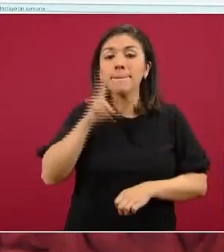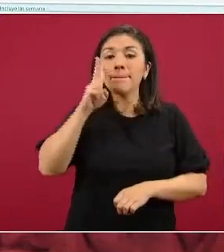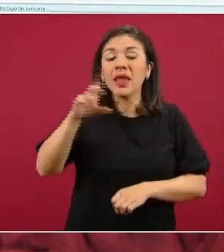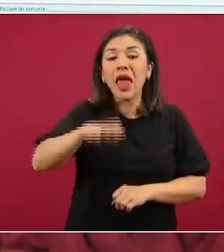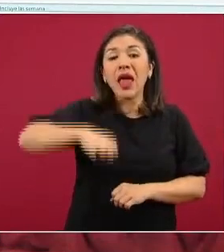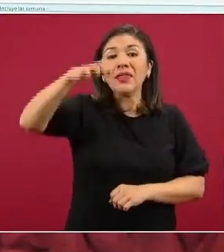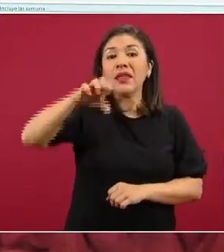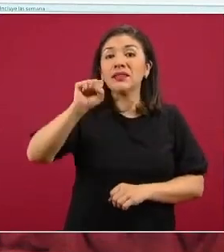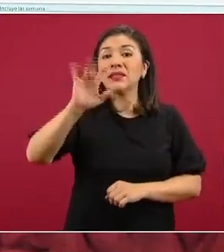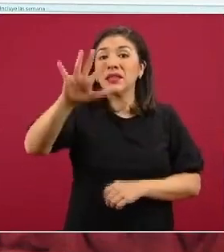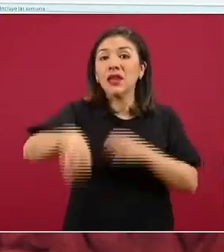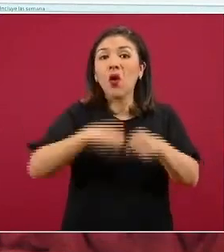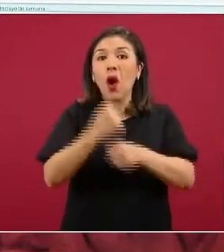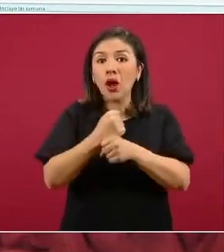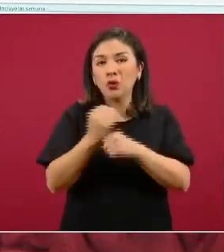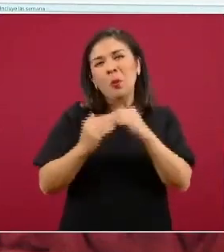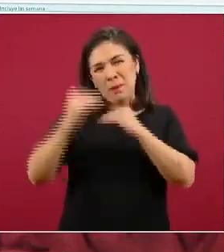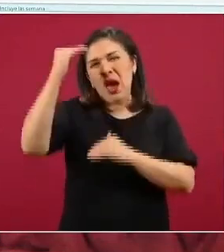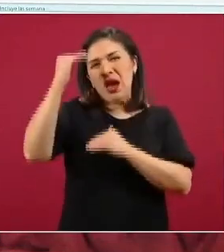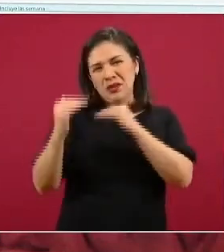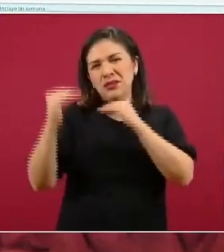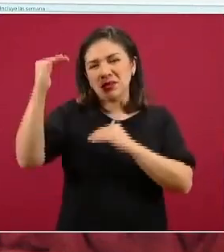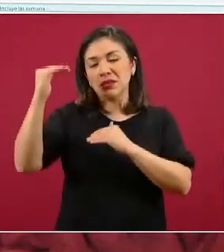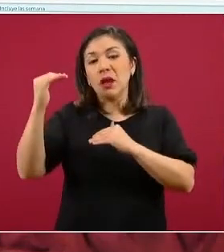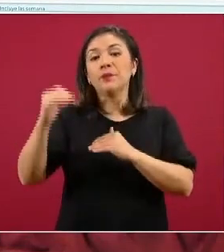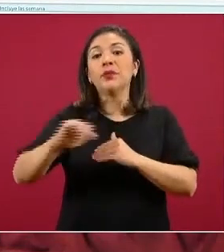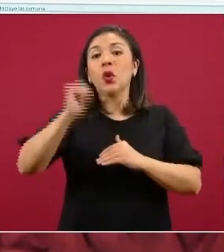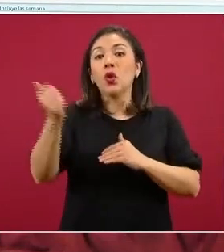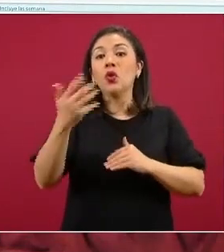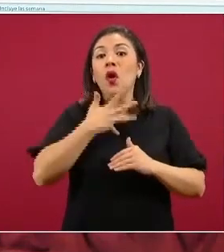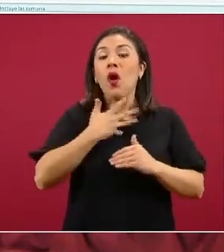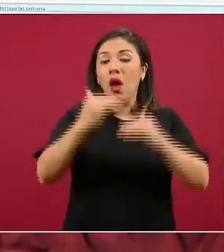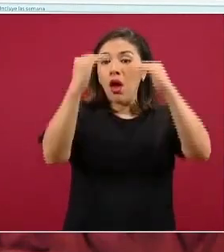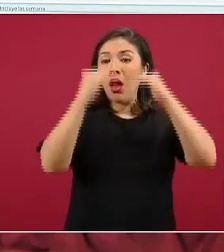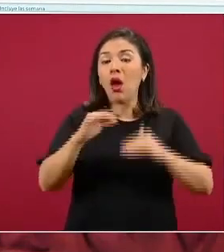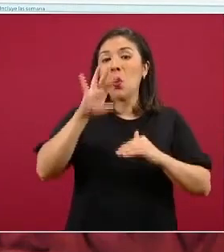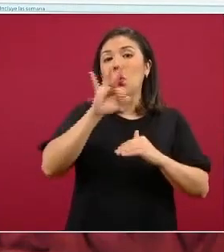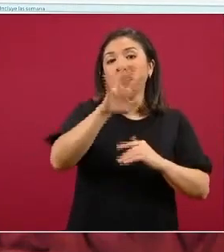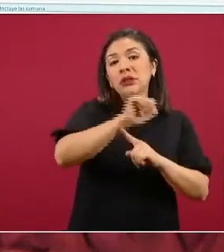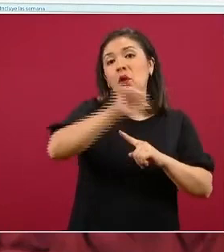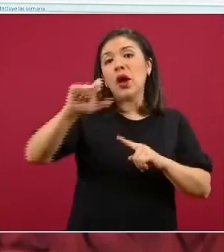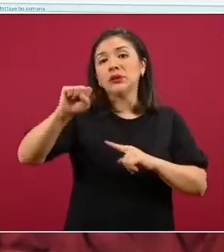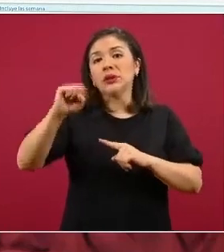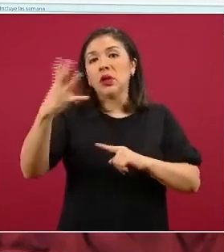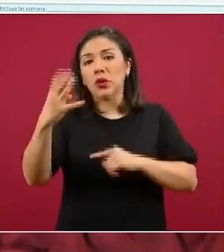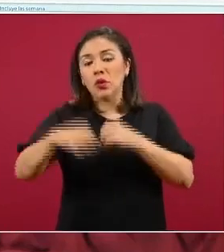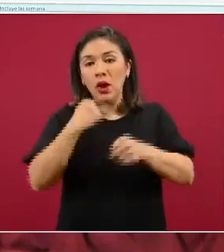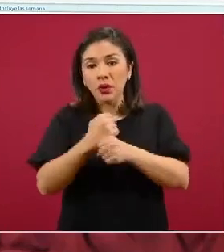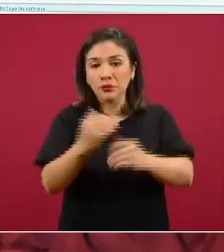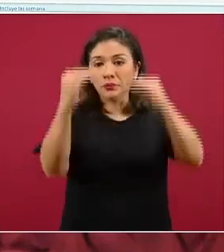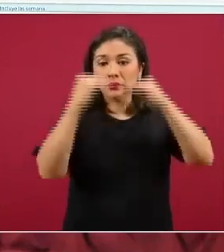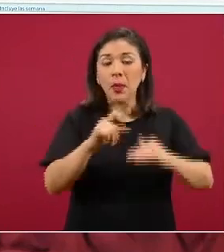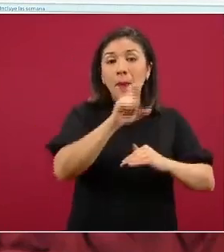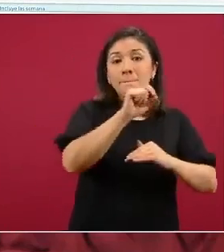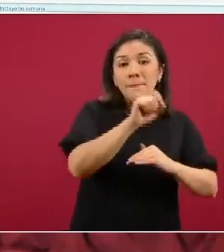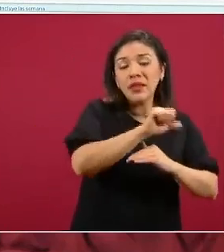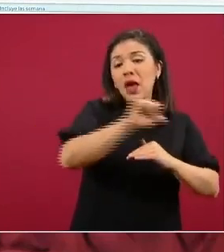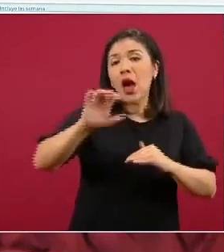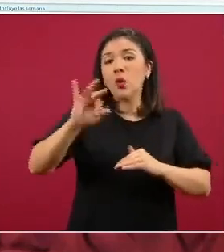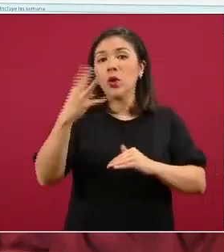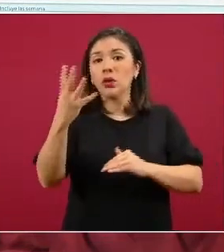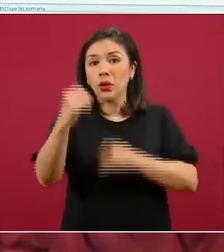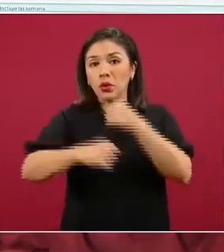de 65 años y más. En esta línea tenemos 45 a 64 años, 20 a 44 años y menos